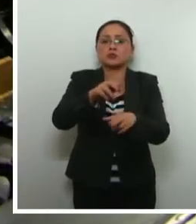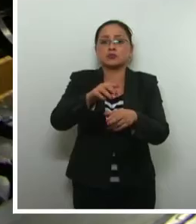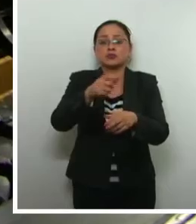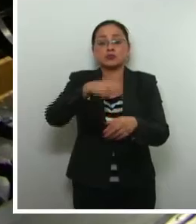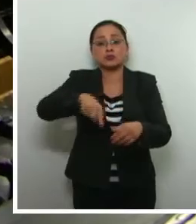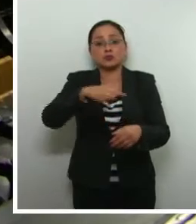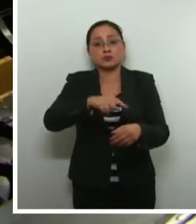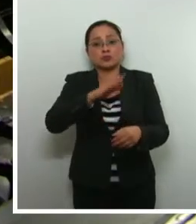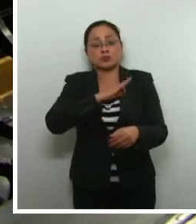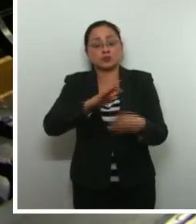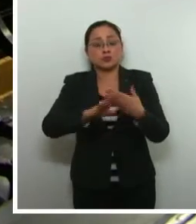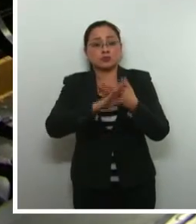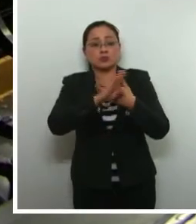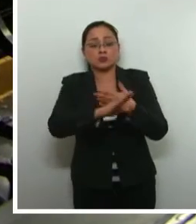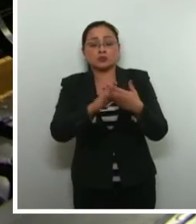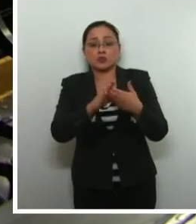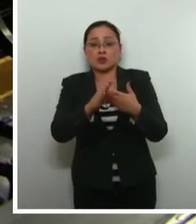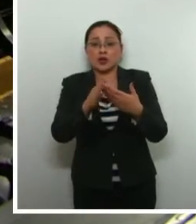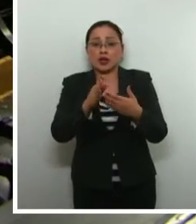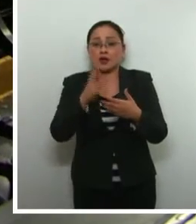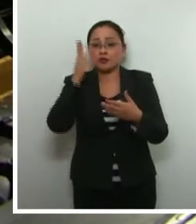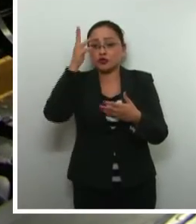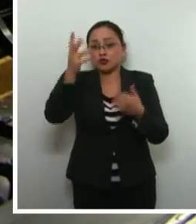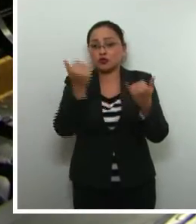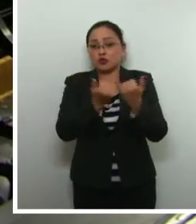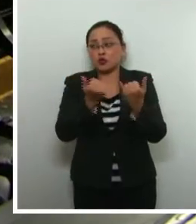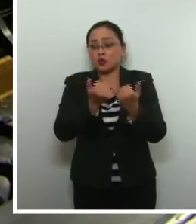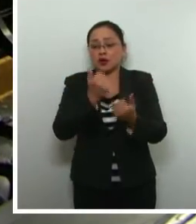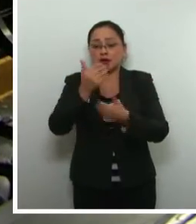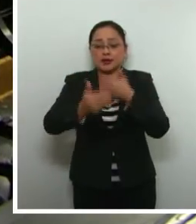que en futuras situaciones se presenten